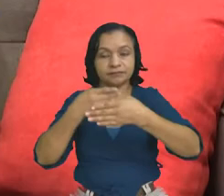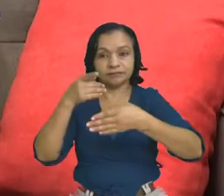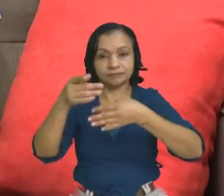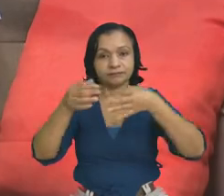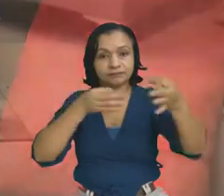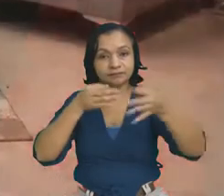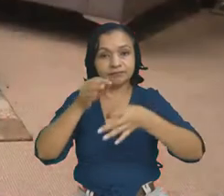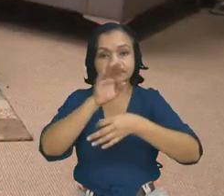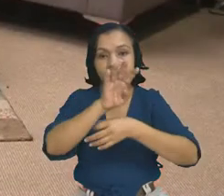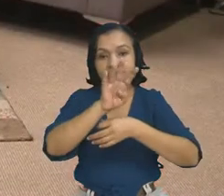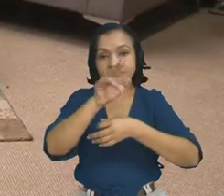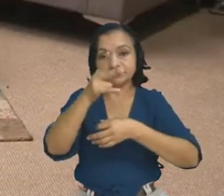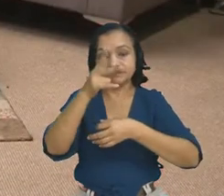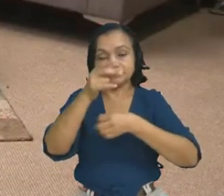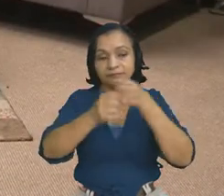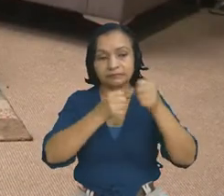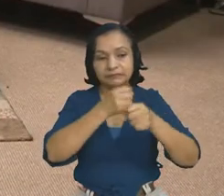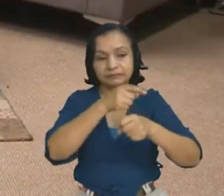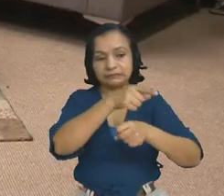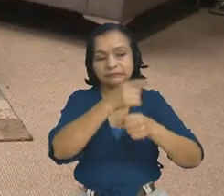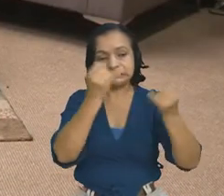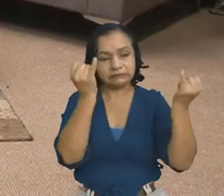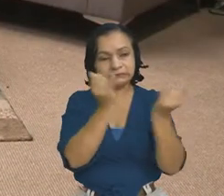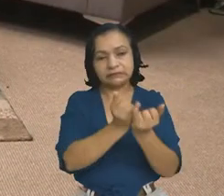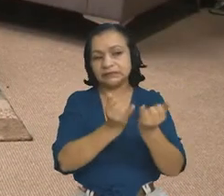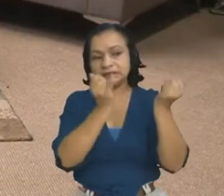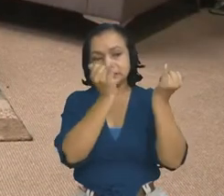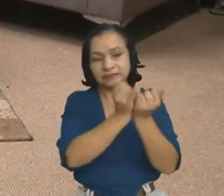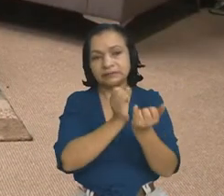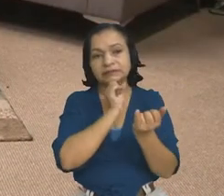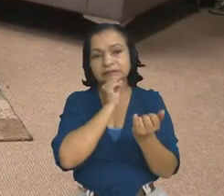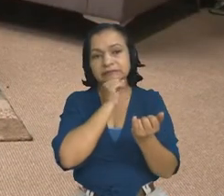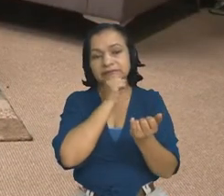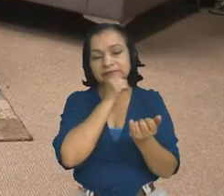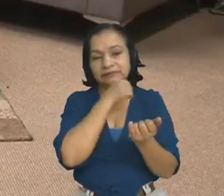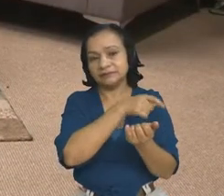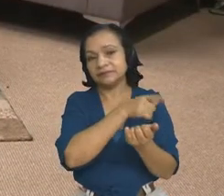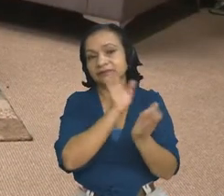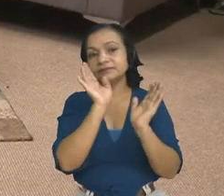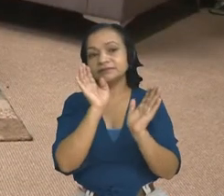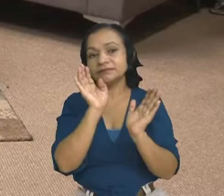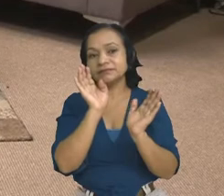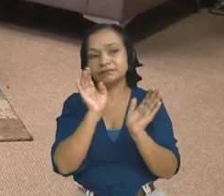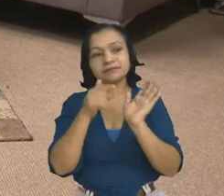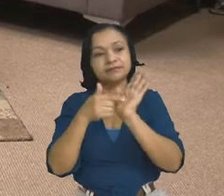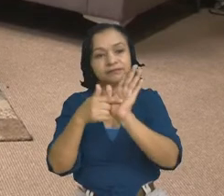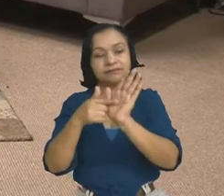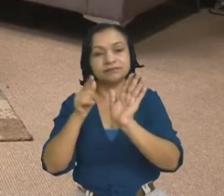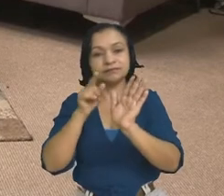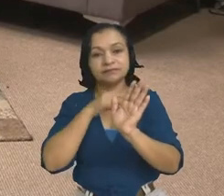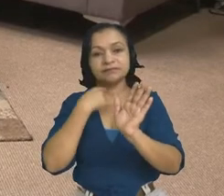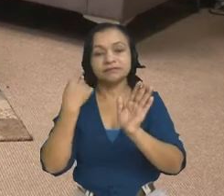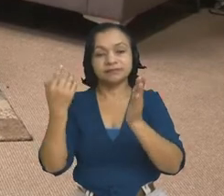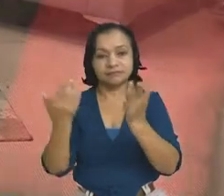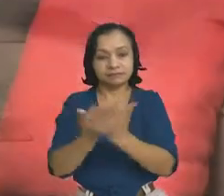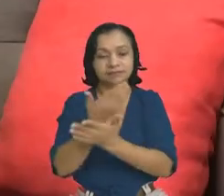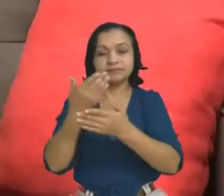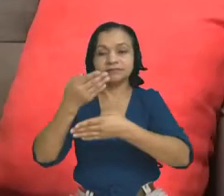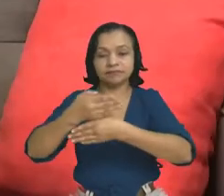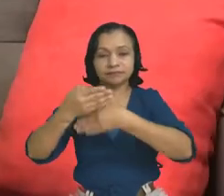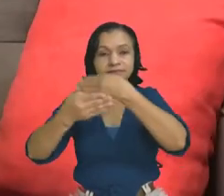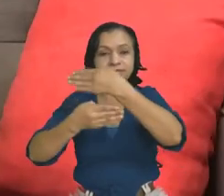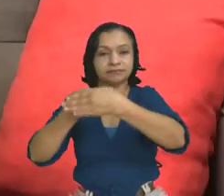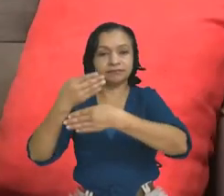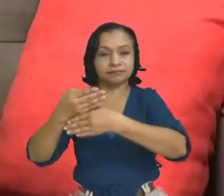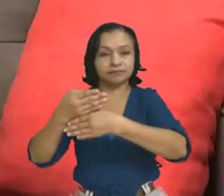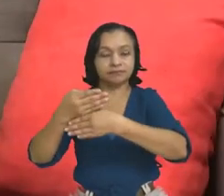hace 48 años, por ejemplo, el Aldo Chavarría, como decimos en buen nicaragüense, para muestra un botón, y ahí está prácticamente nuevo. Ahora, a partir